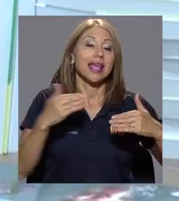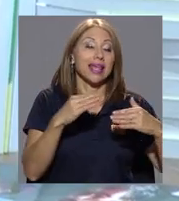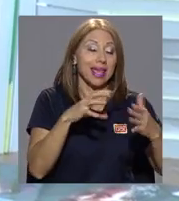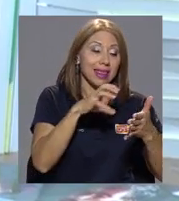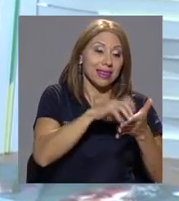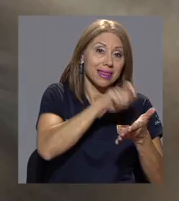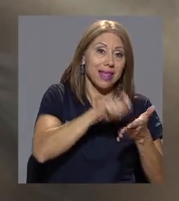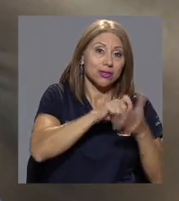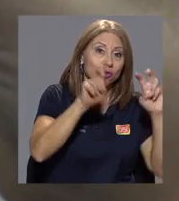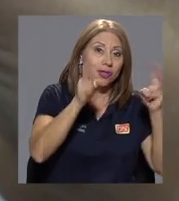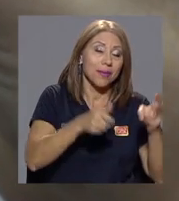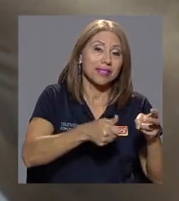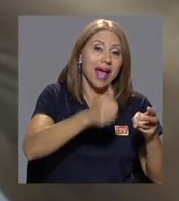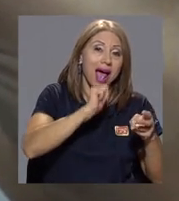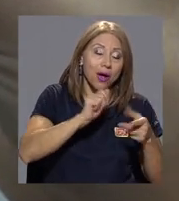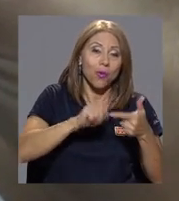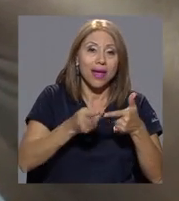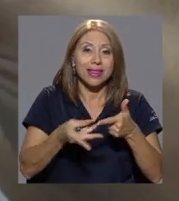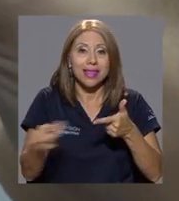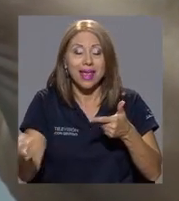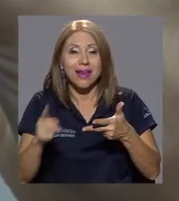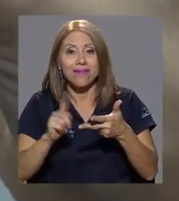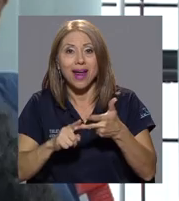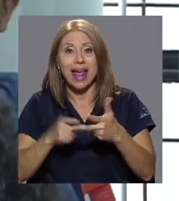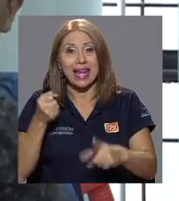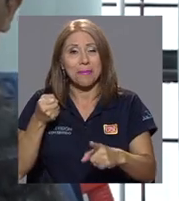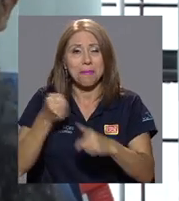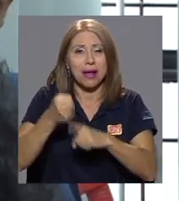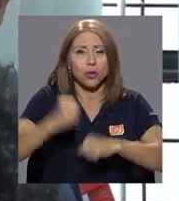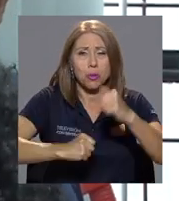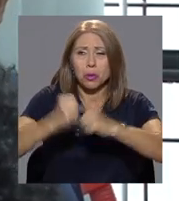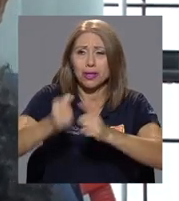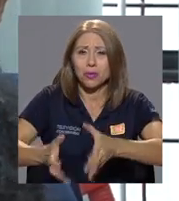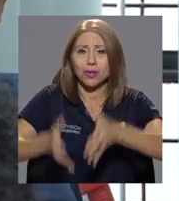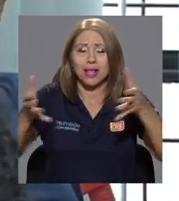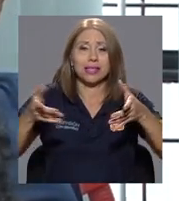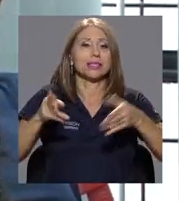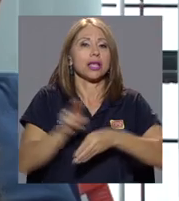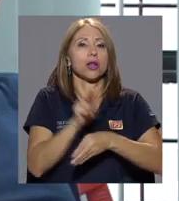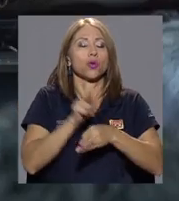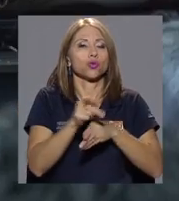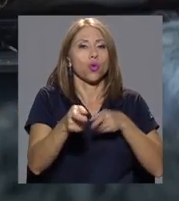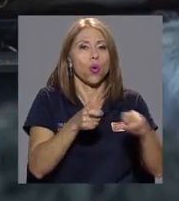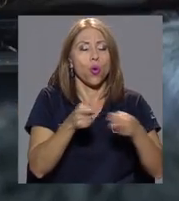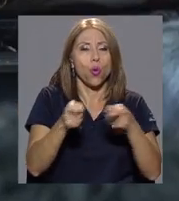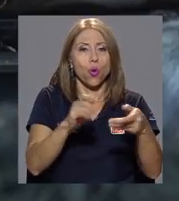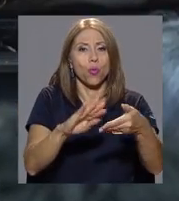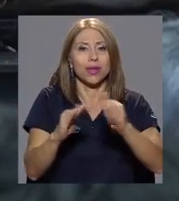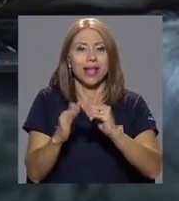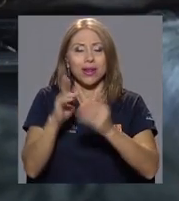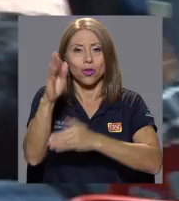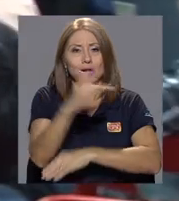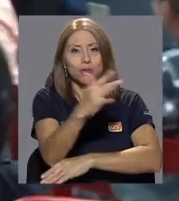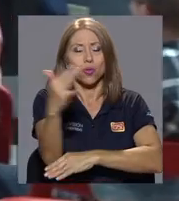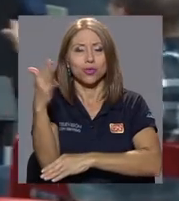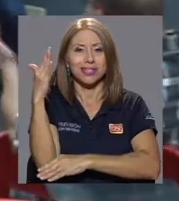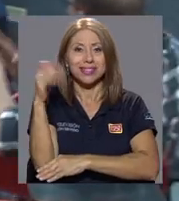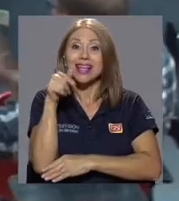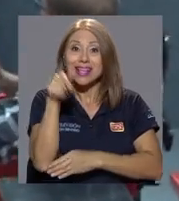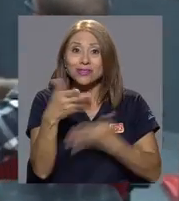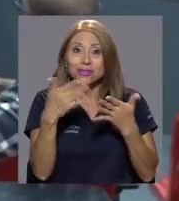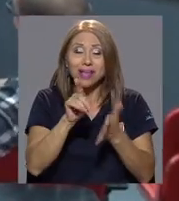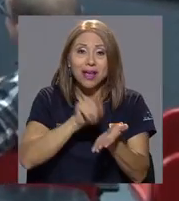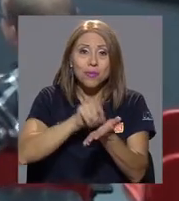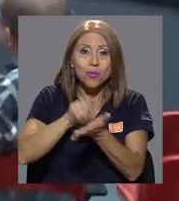como la lucha por el agua, la tierra y el impacto de megaproyectos y manejo comunitario de los bosques. Los textos han sido